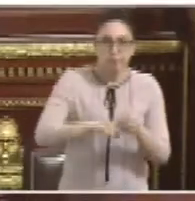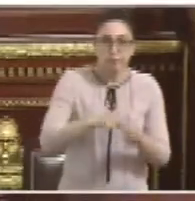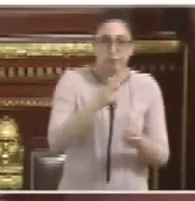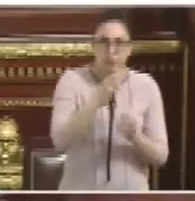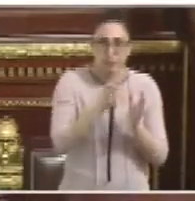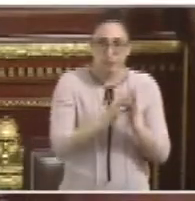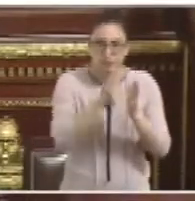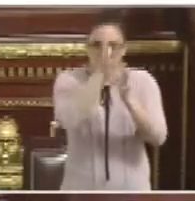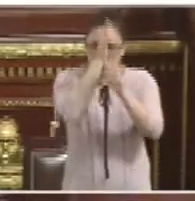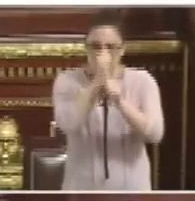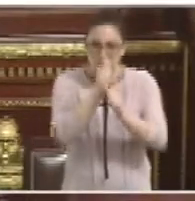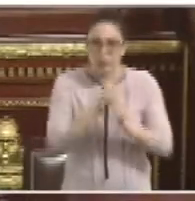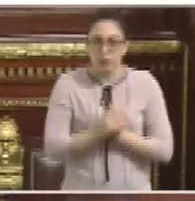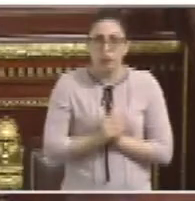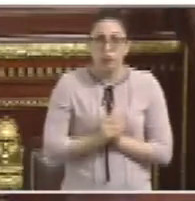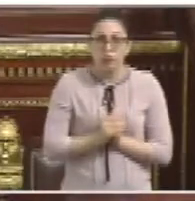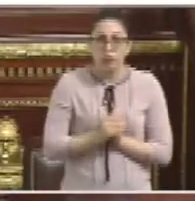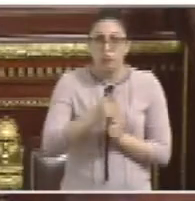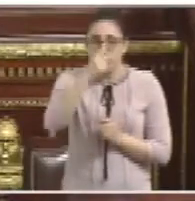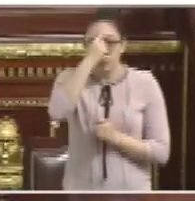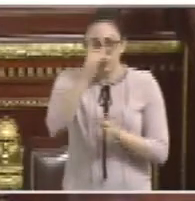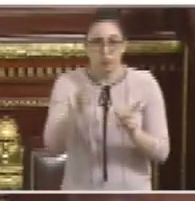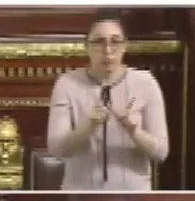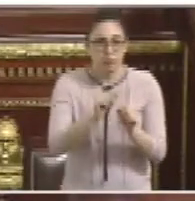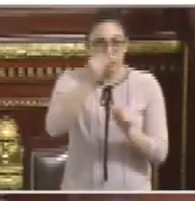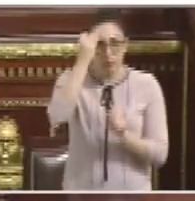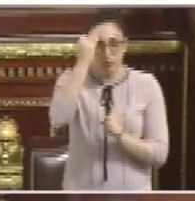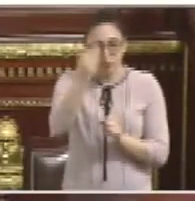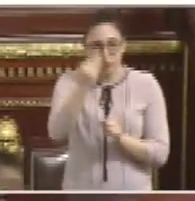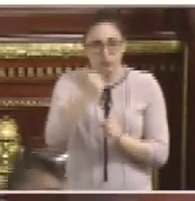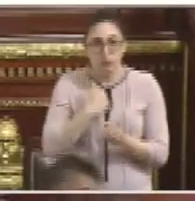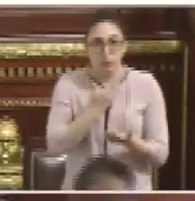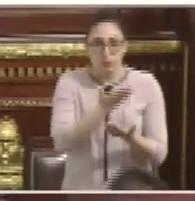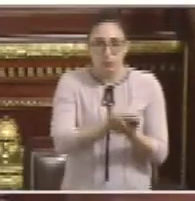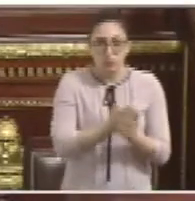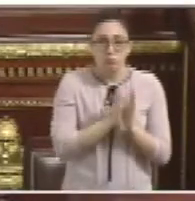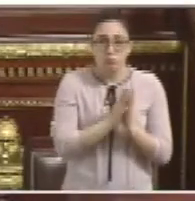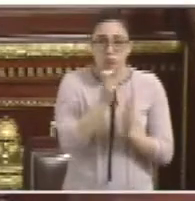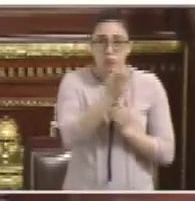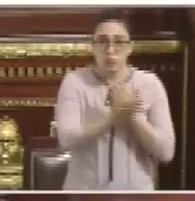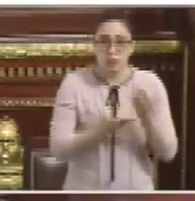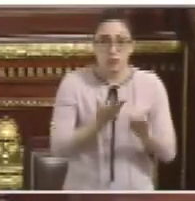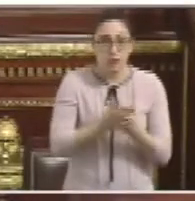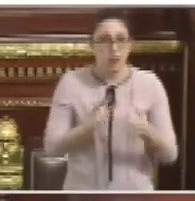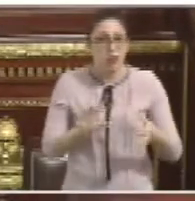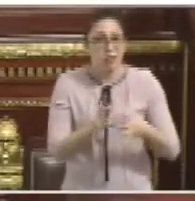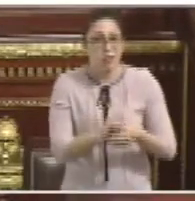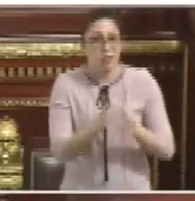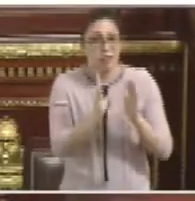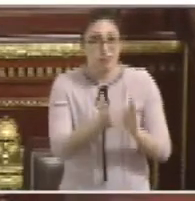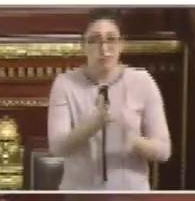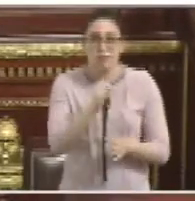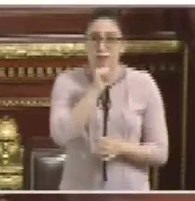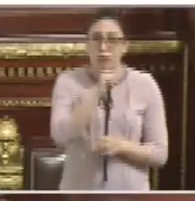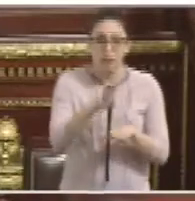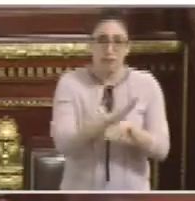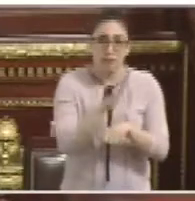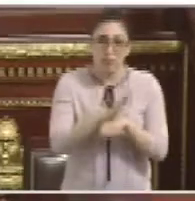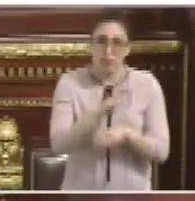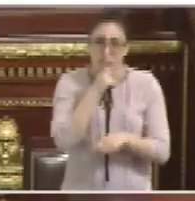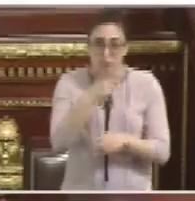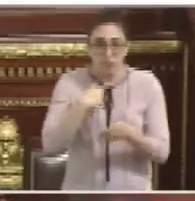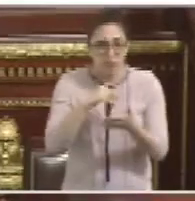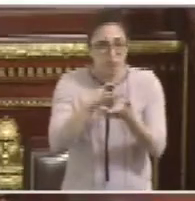con una servidora. Y por economía parlamentaria solicito su inserción íntegra en el diario de los debates de esta propuesta y daré